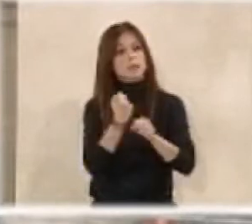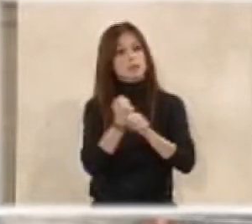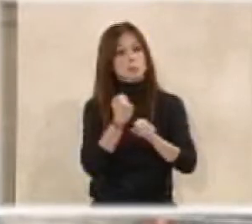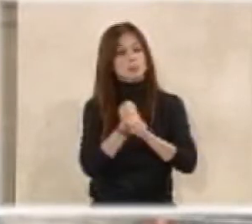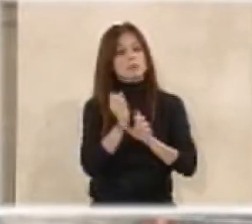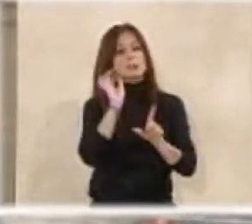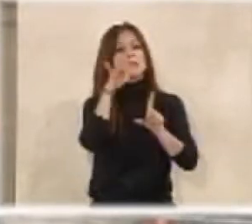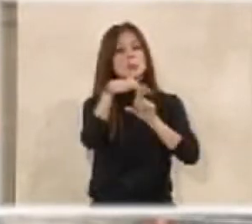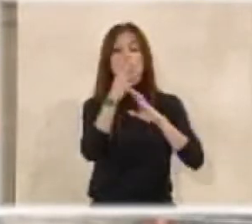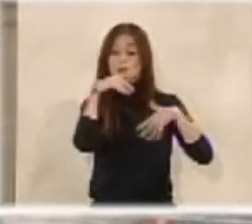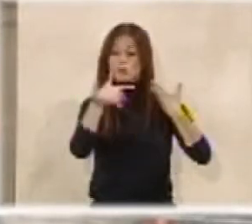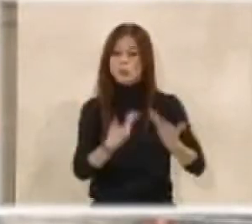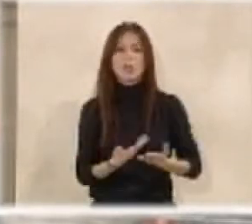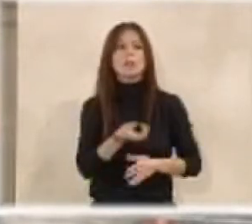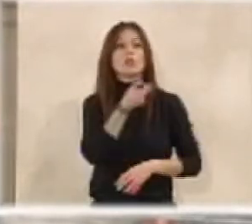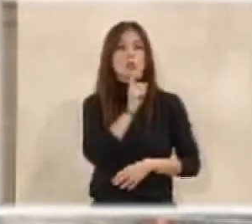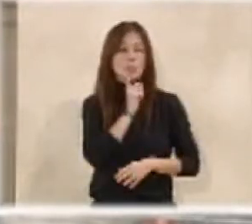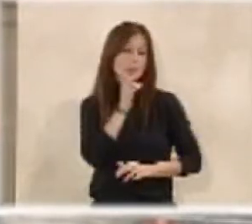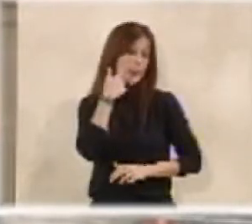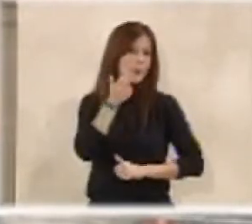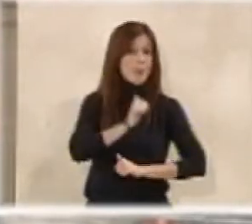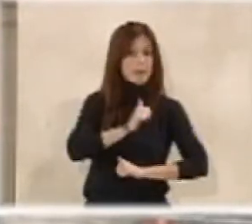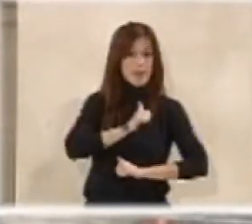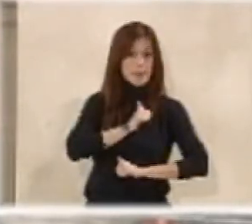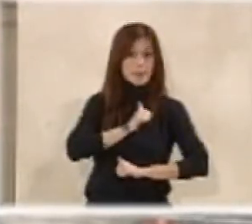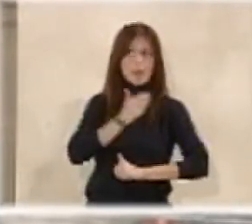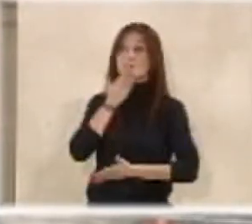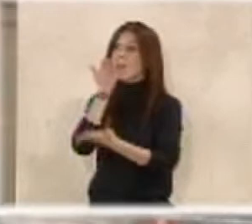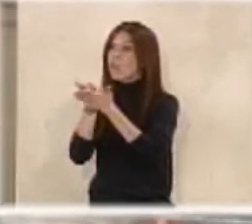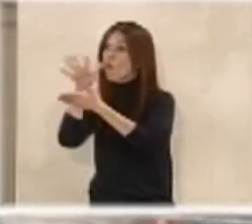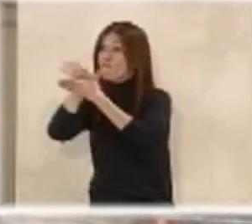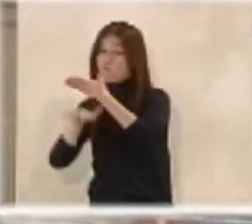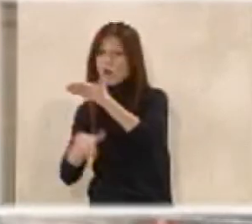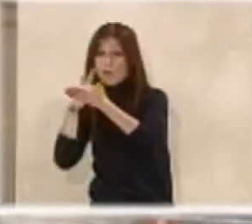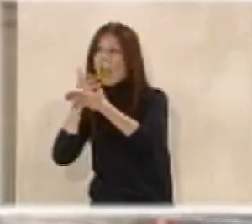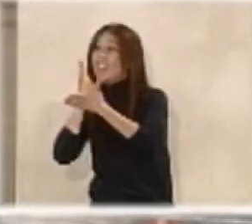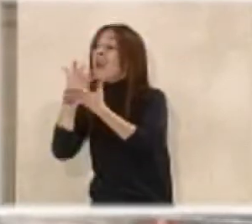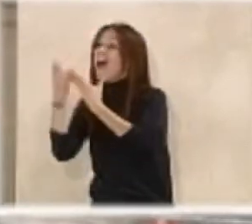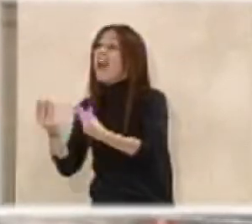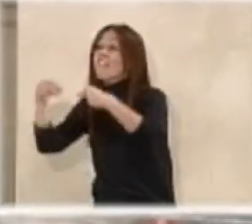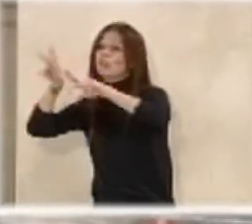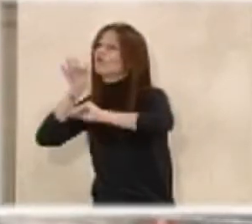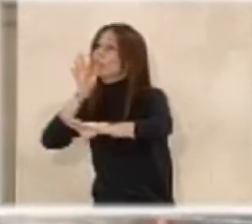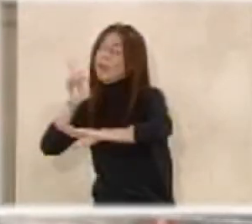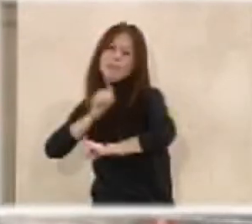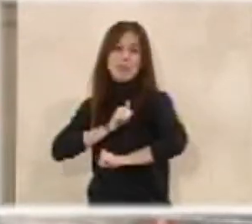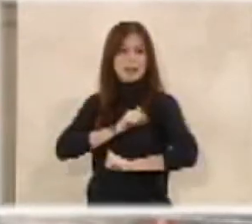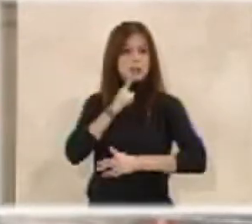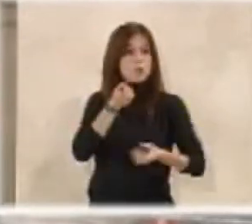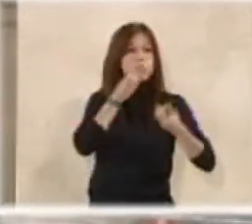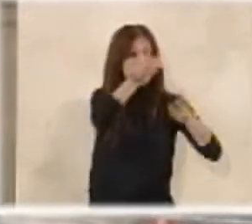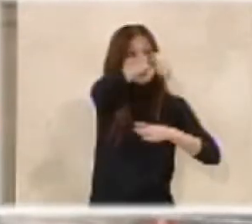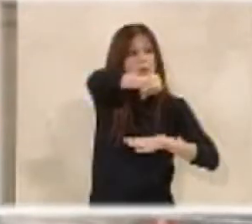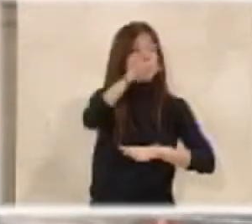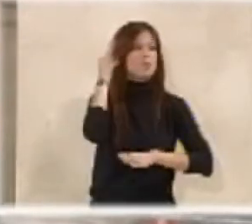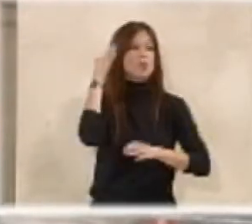La situación a día de hoy es que estamos esperando informes que lo están terminando. Así pues, mi mensaje para todas